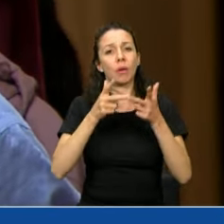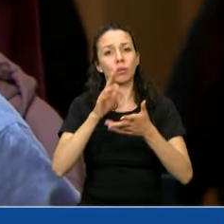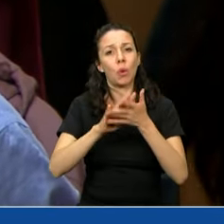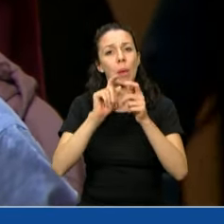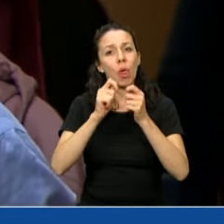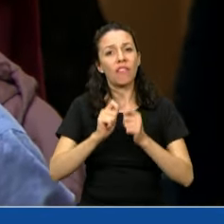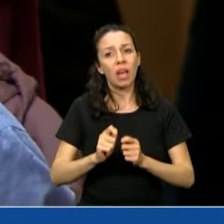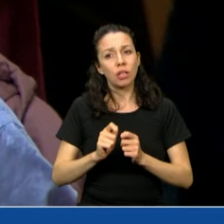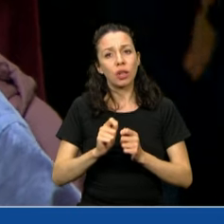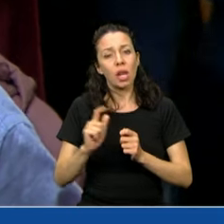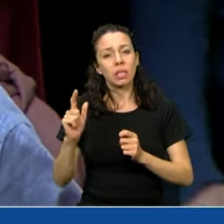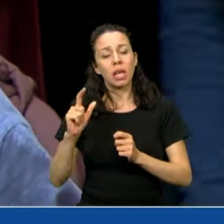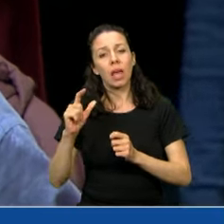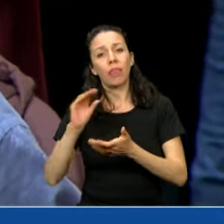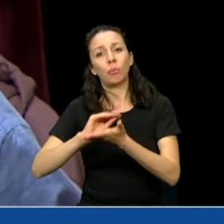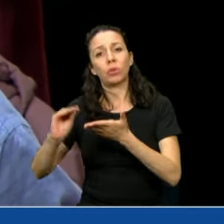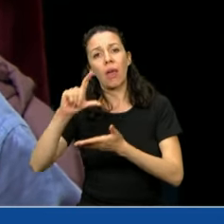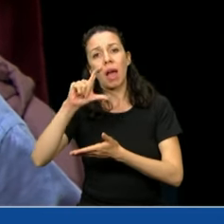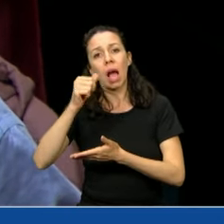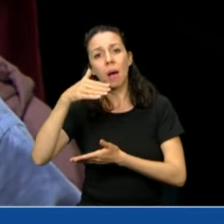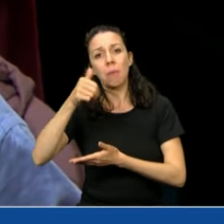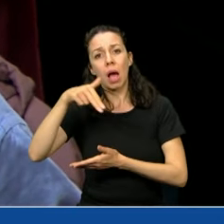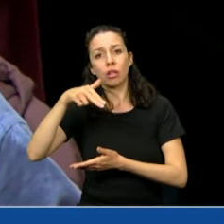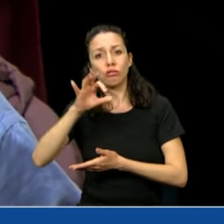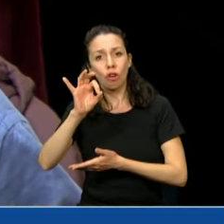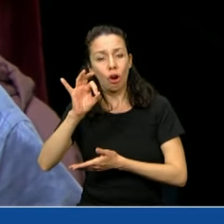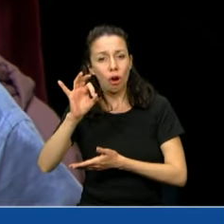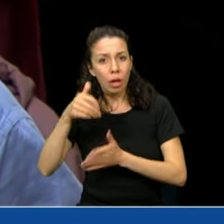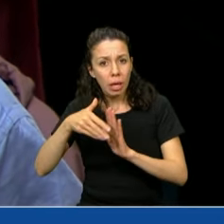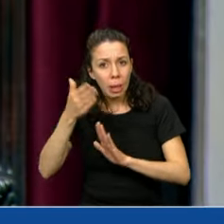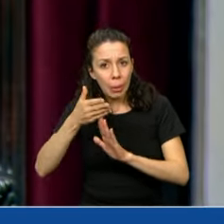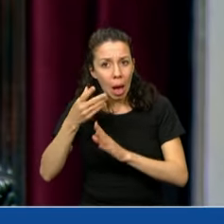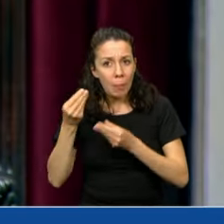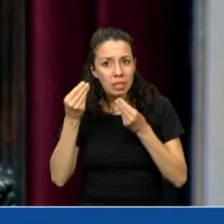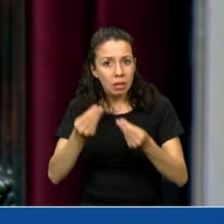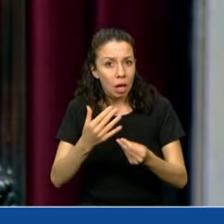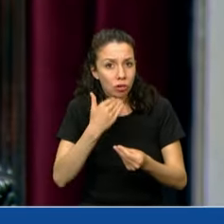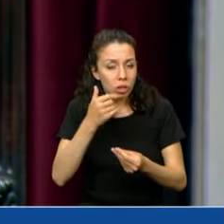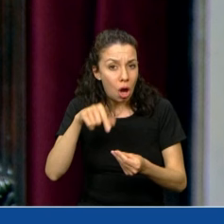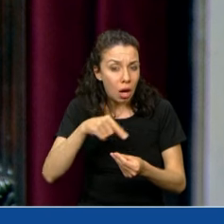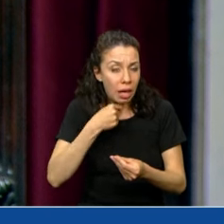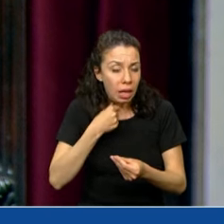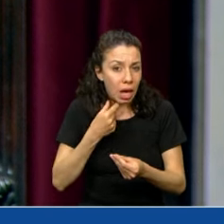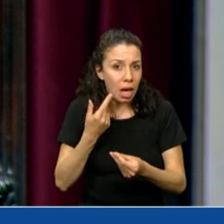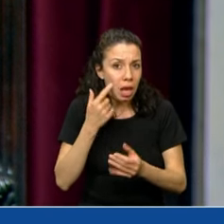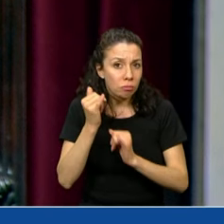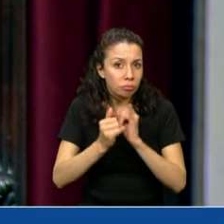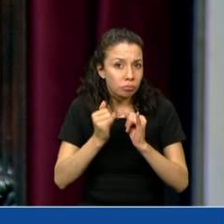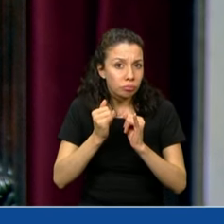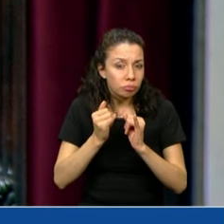presentar la diputada camaño no s si las quiere presentar ahora